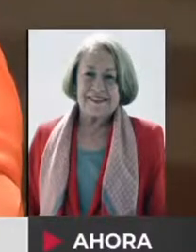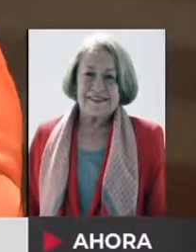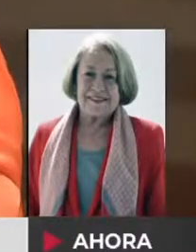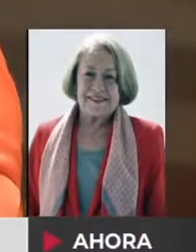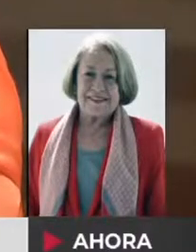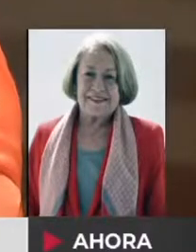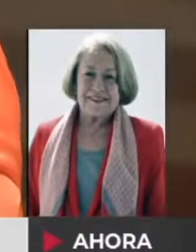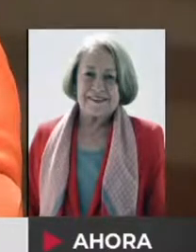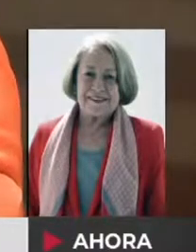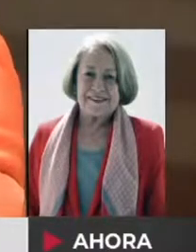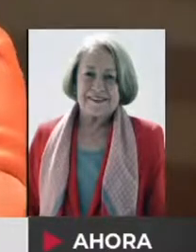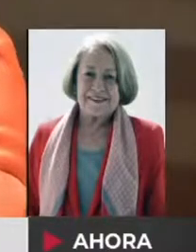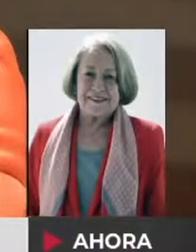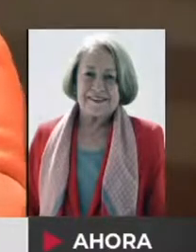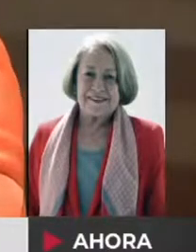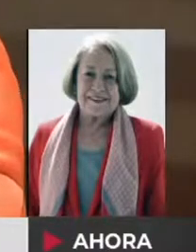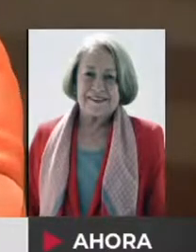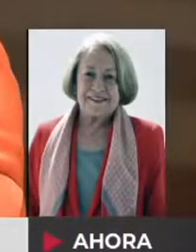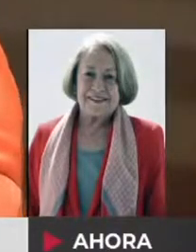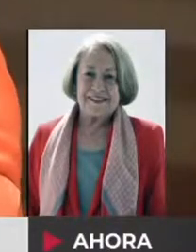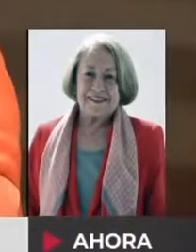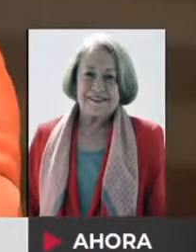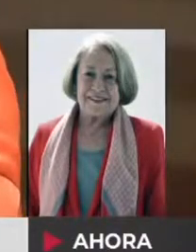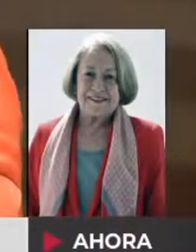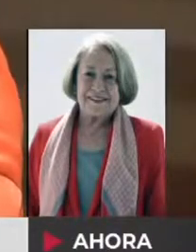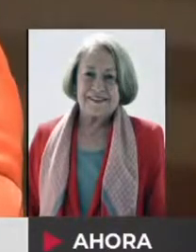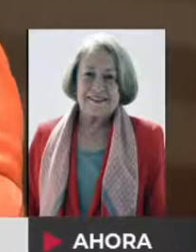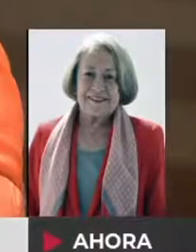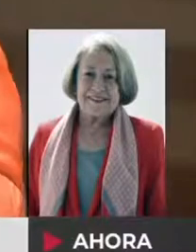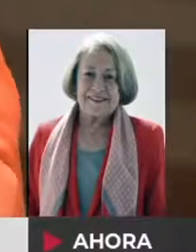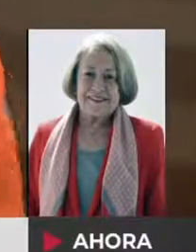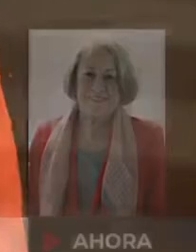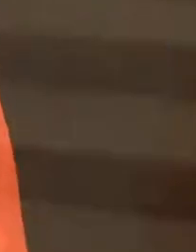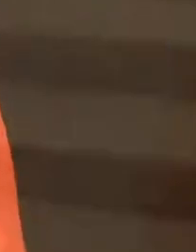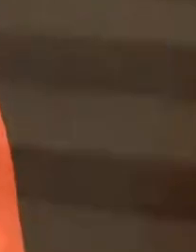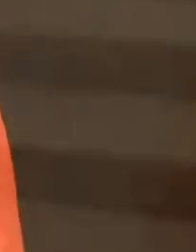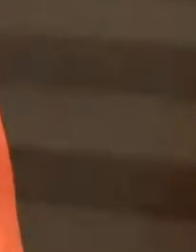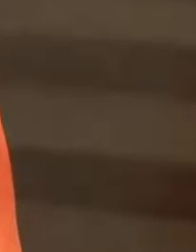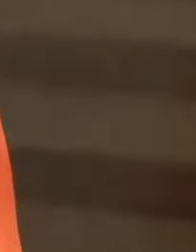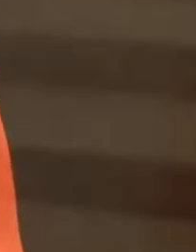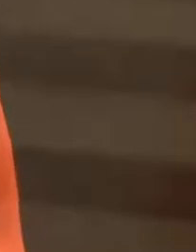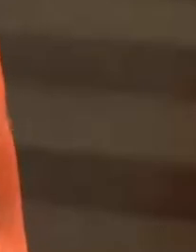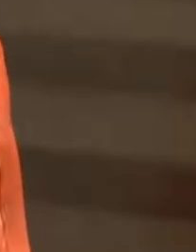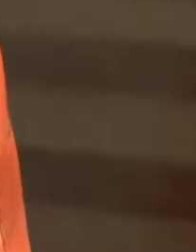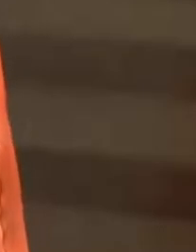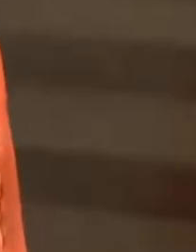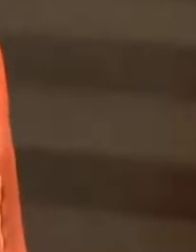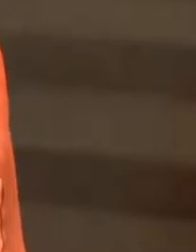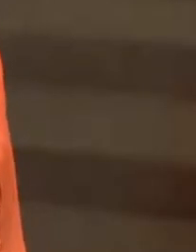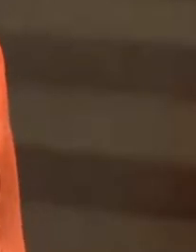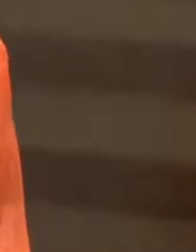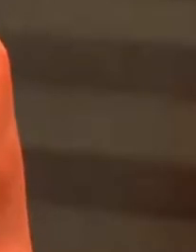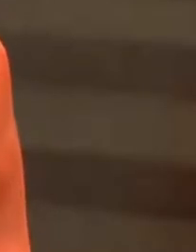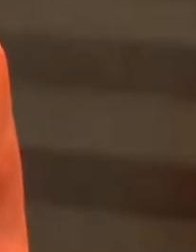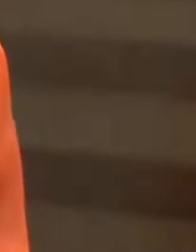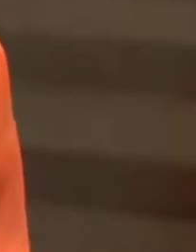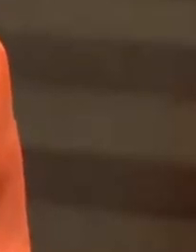muchísimas gracias por tenerlos aquí. Hasta que la cultura se haga costumbre. Mil gracias.